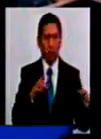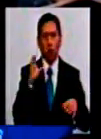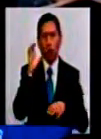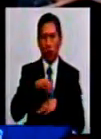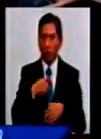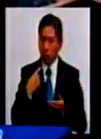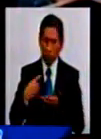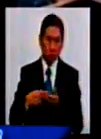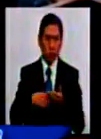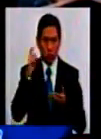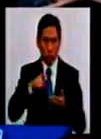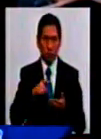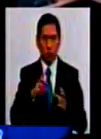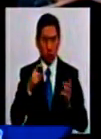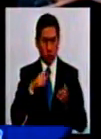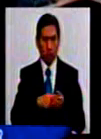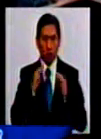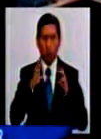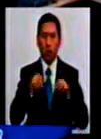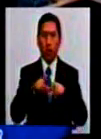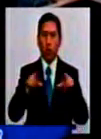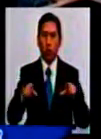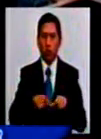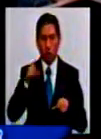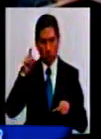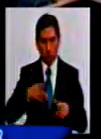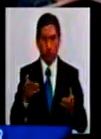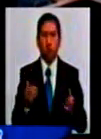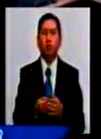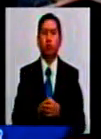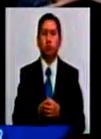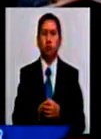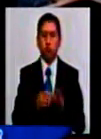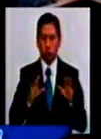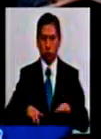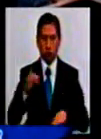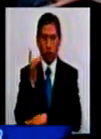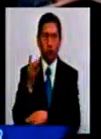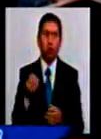de negociar sobre un acceso soberano al mar para Bolivia.